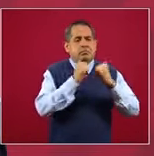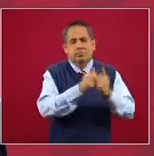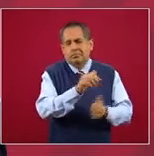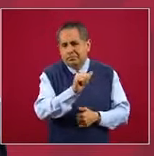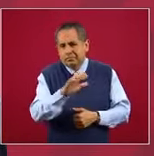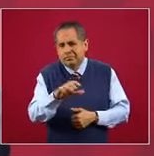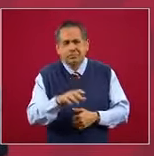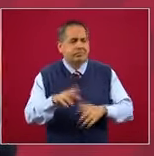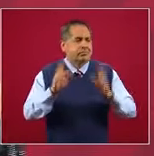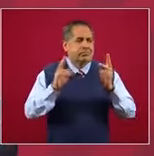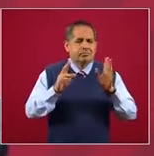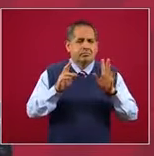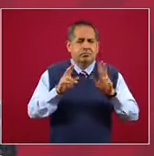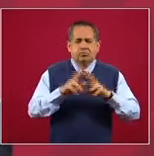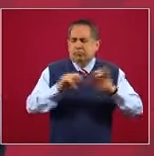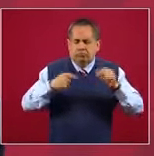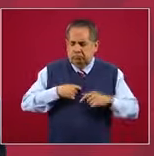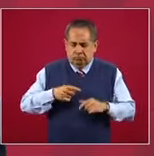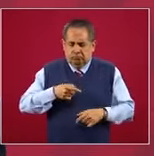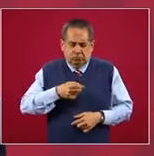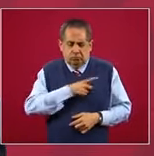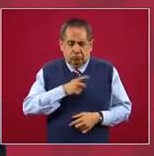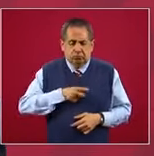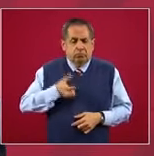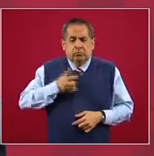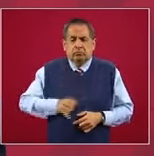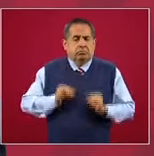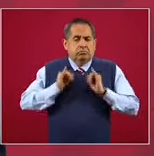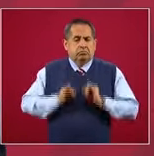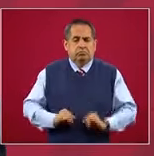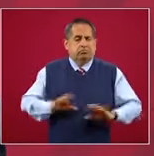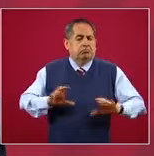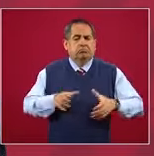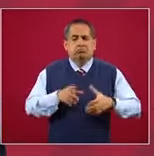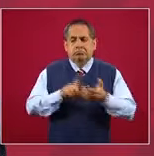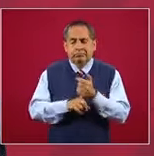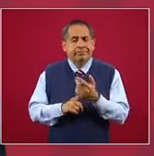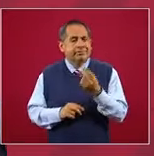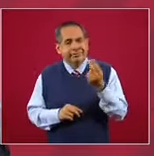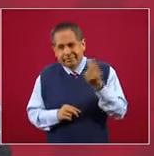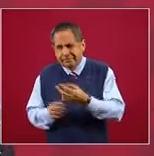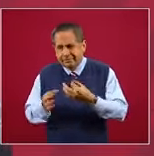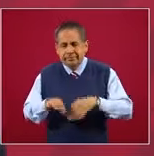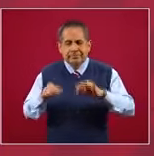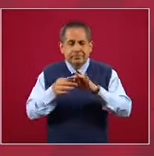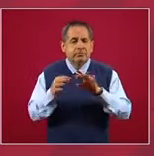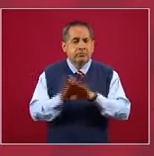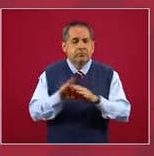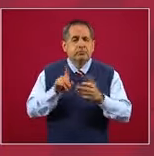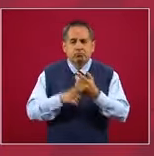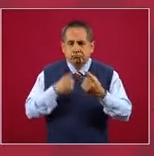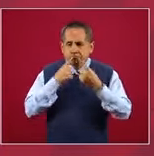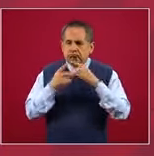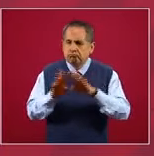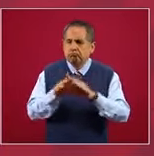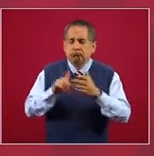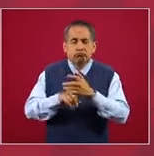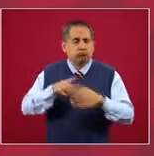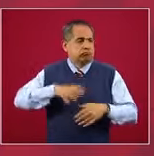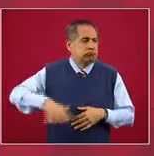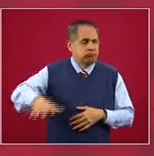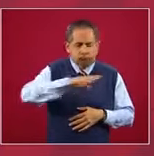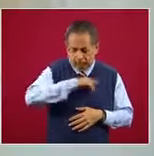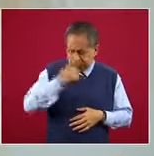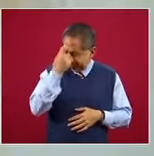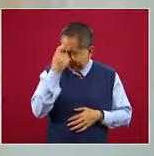organizaciones sociales o ninguna en particular, simplemente somos ciudadanas y ciudadanos, vamos a ir desarrollando una cultura